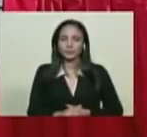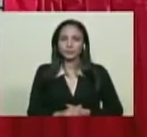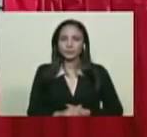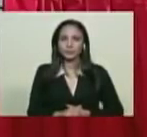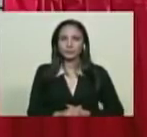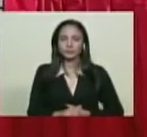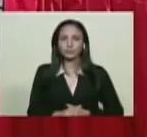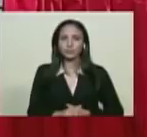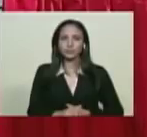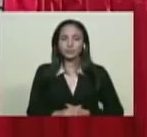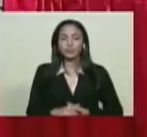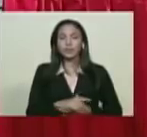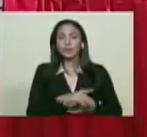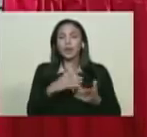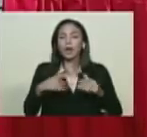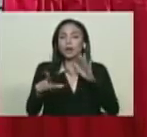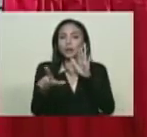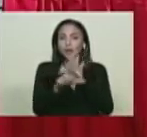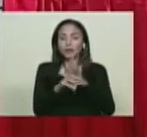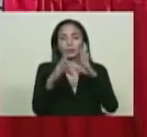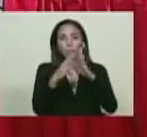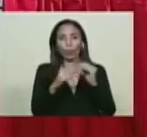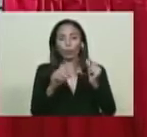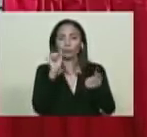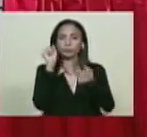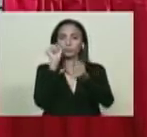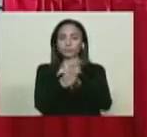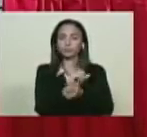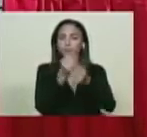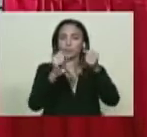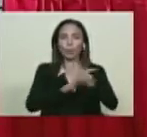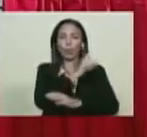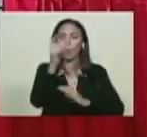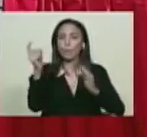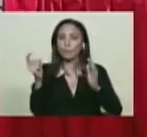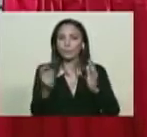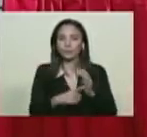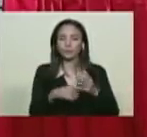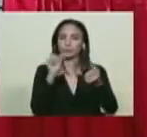Y el peso de la ley tiene que caer completa sobre ellos y sus bienes.